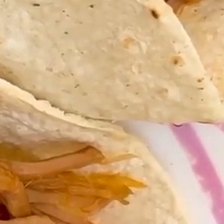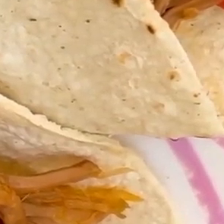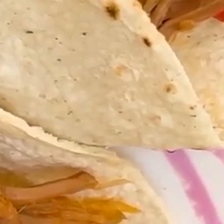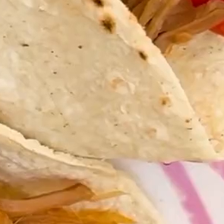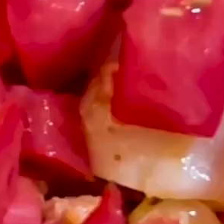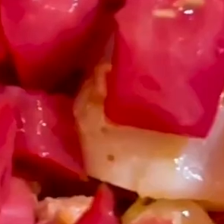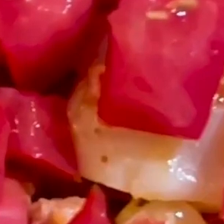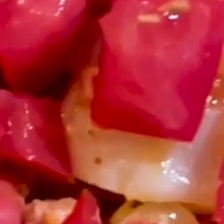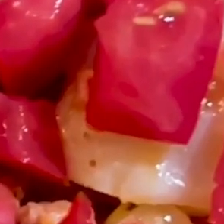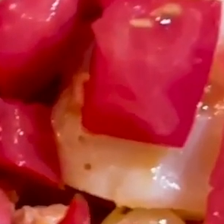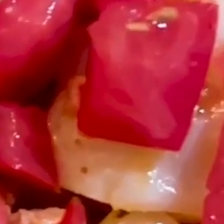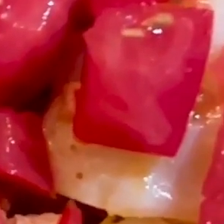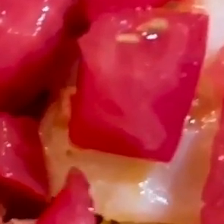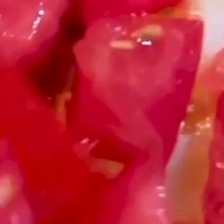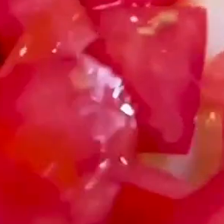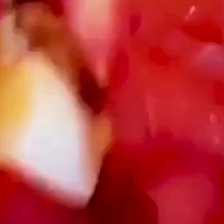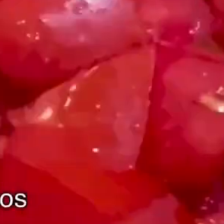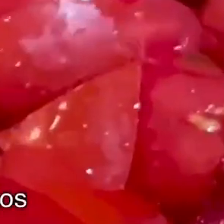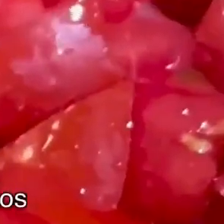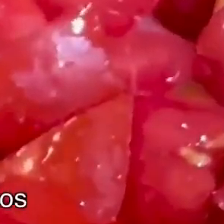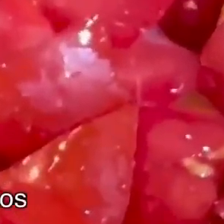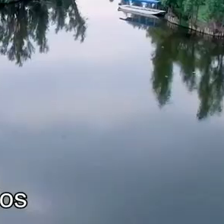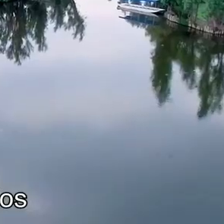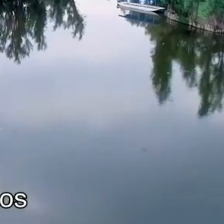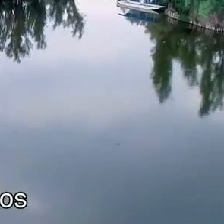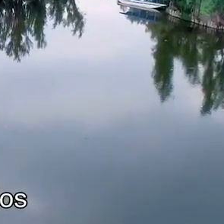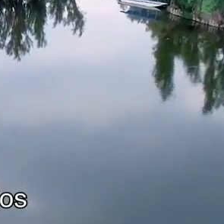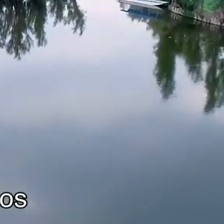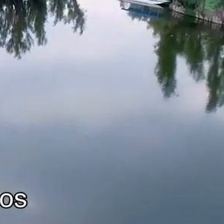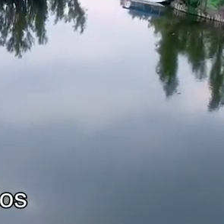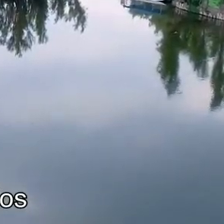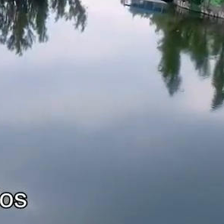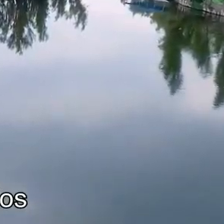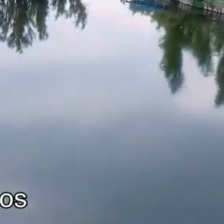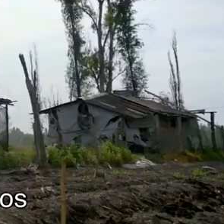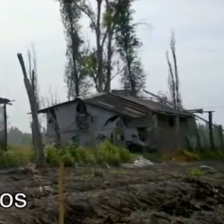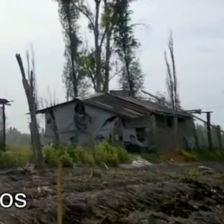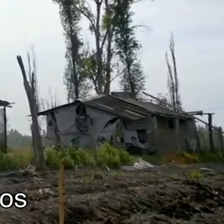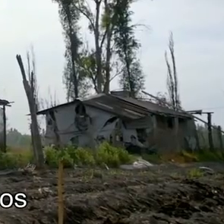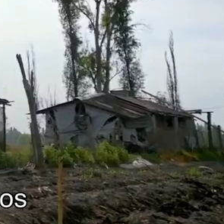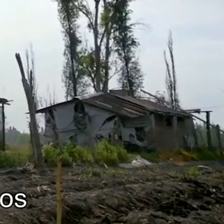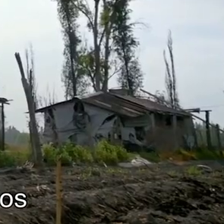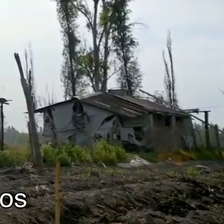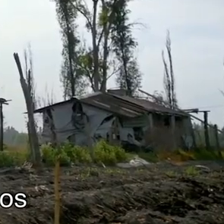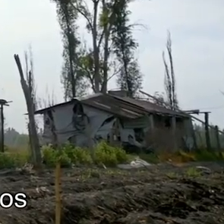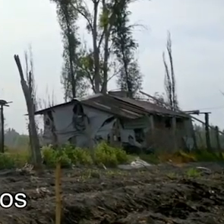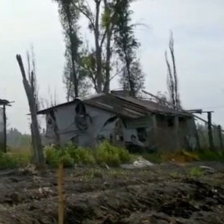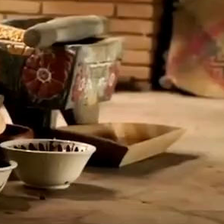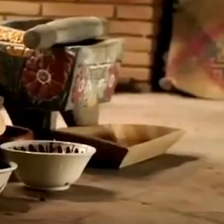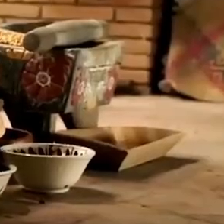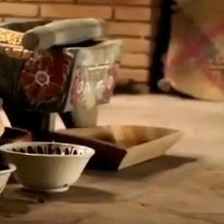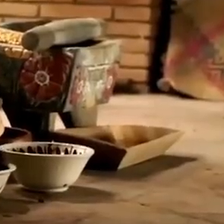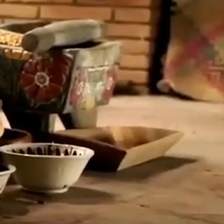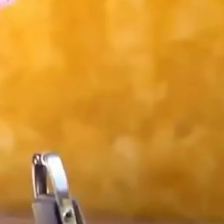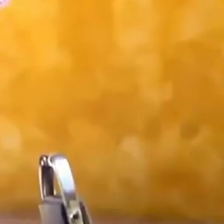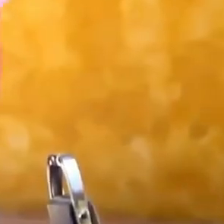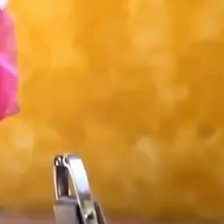elegimos la dieta de la milpa, no solo comemos de manera correcta, también recuperamos miles de años de saberes y